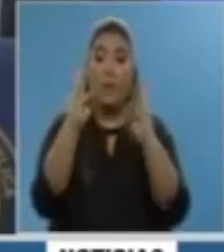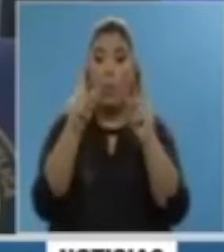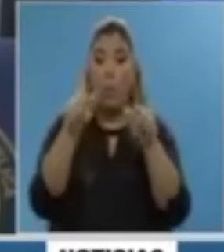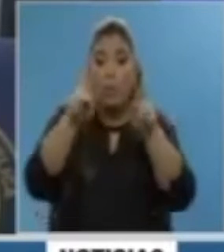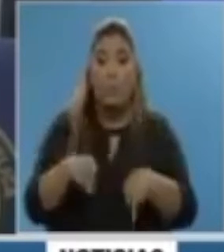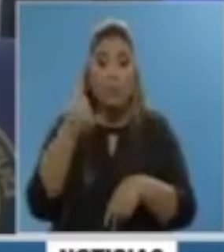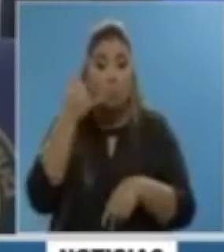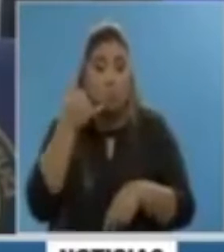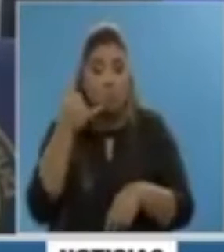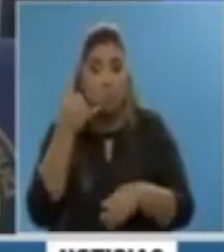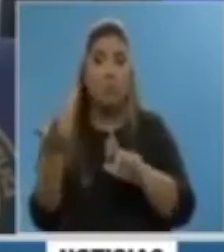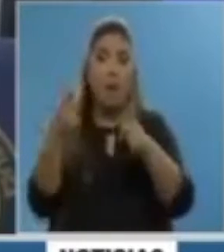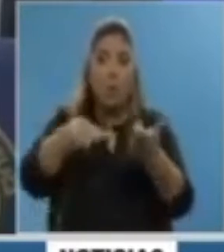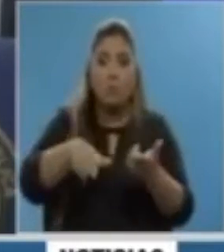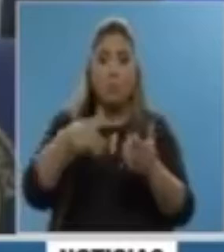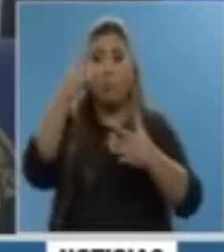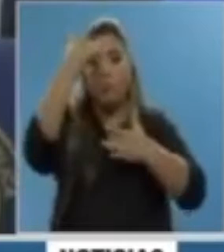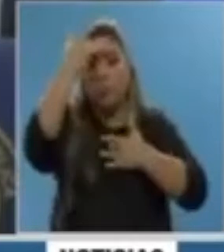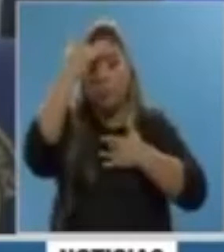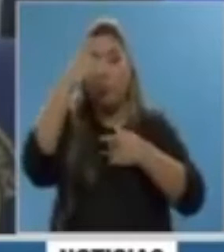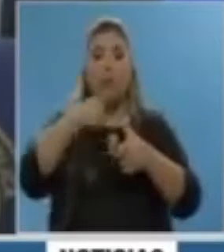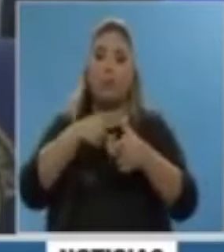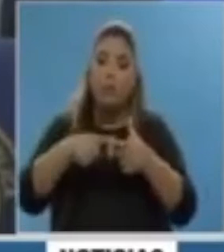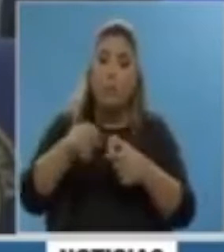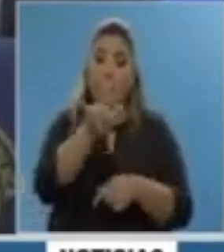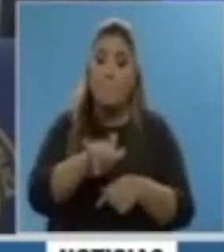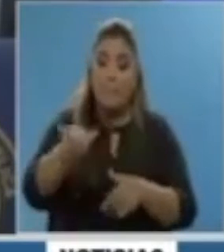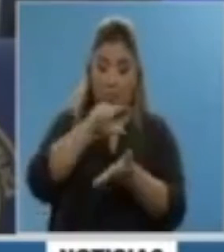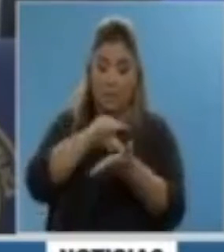reportado y de la misma forma como se reportó la